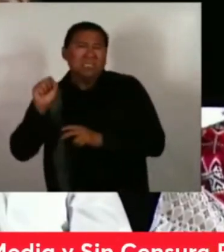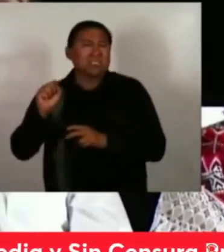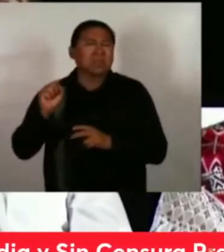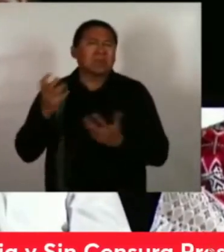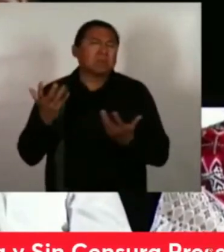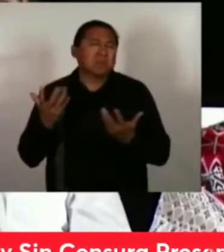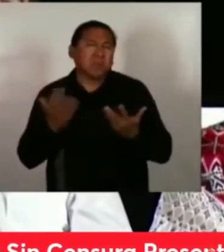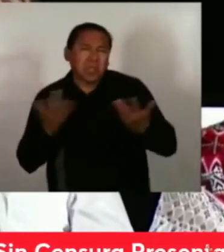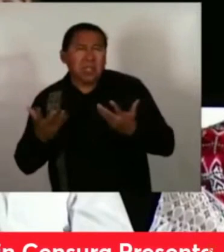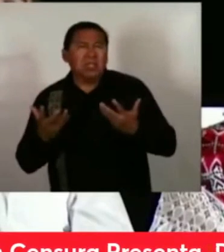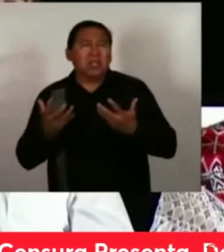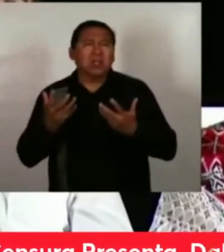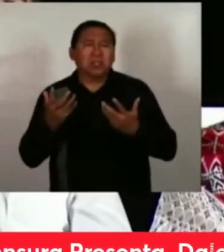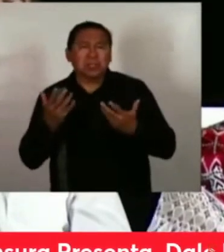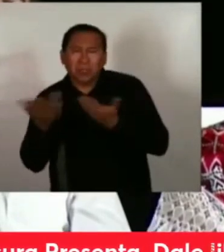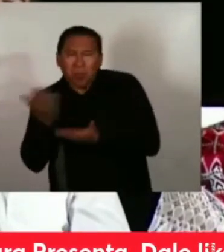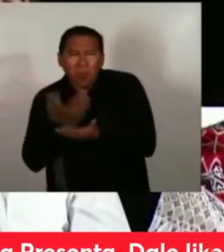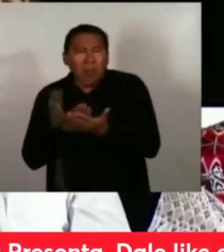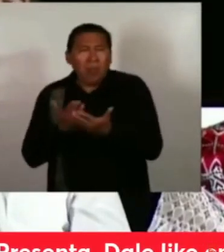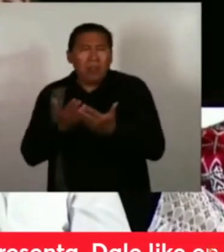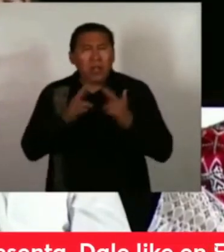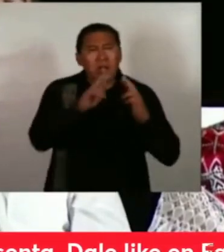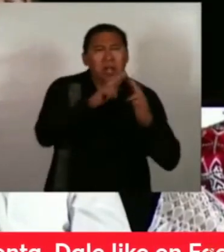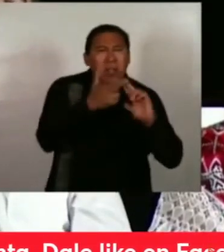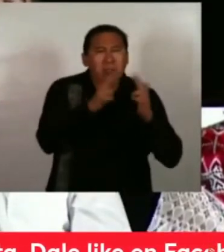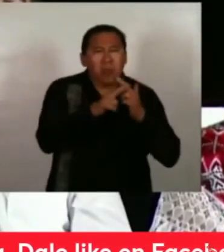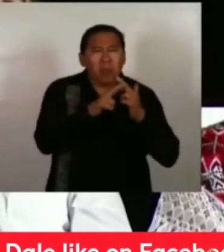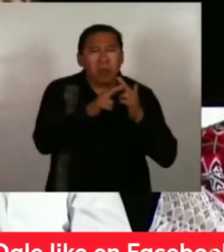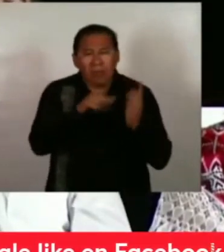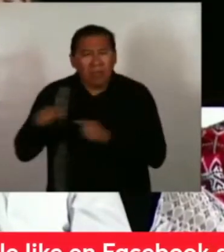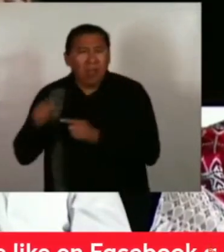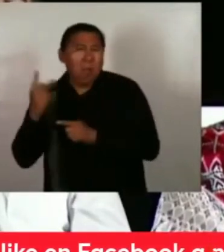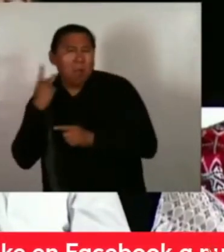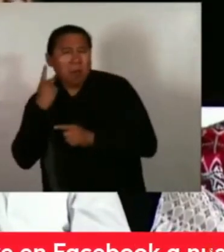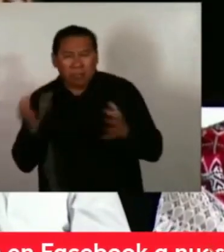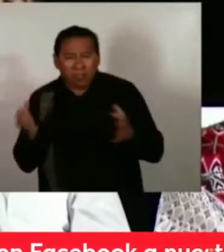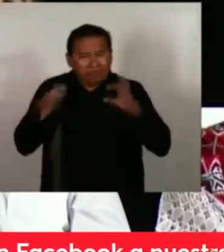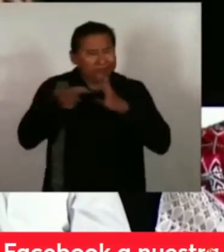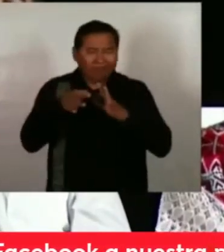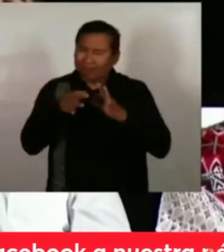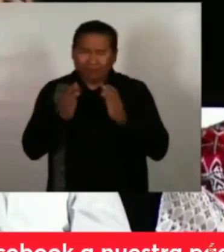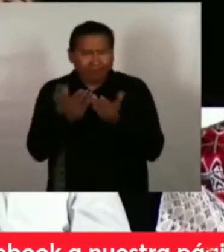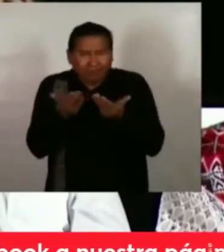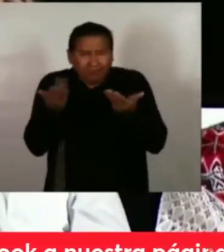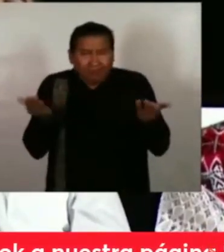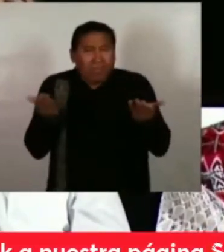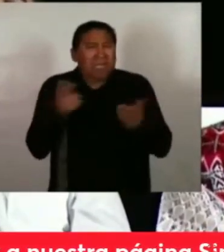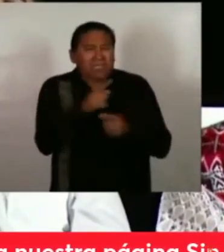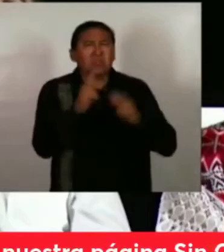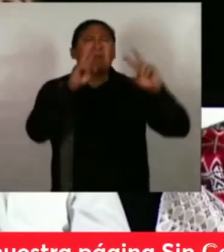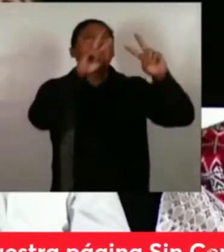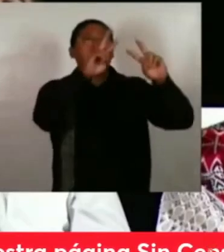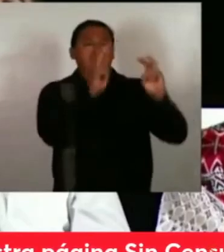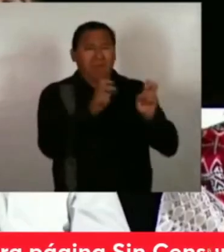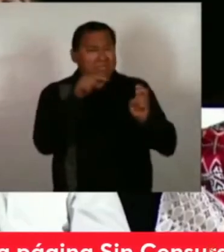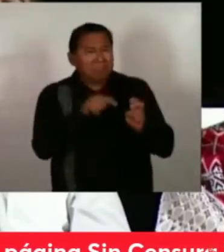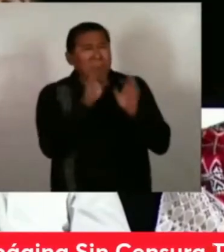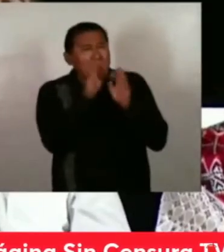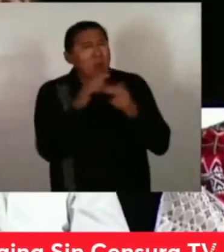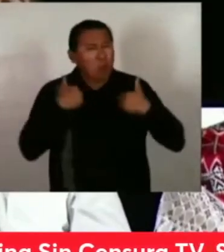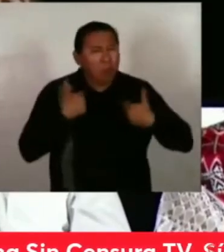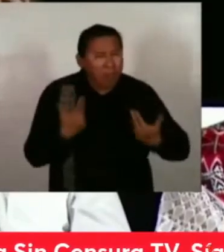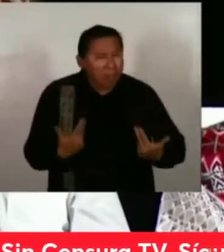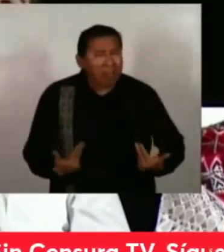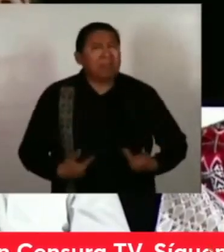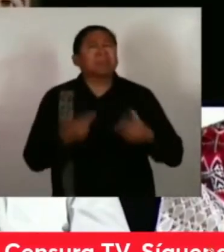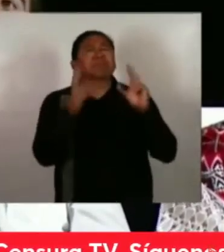esté revolviendo religión con política, pero es una frase que es muy humanista